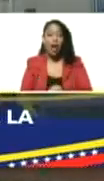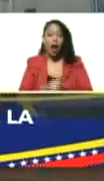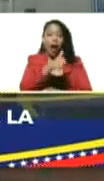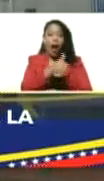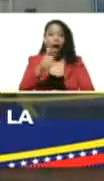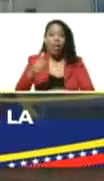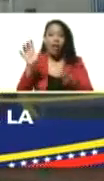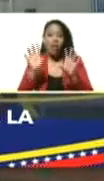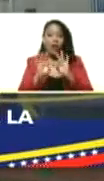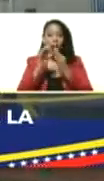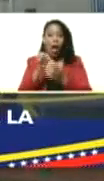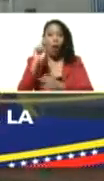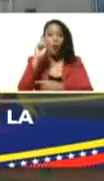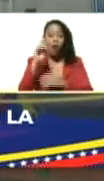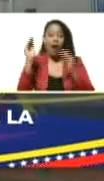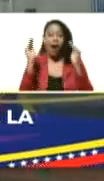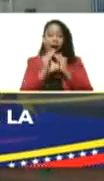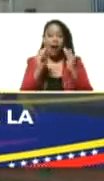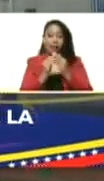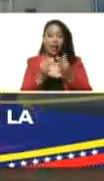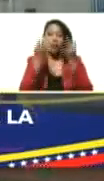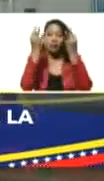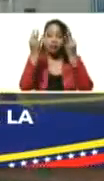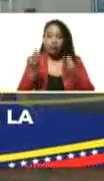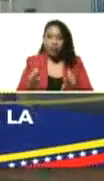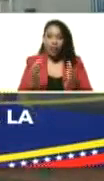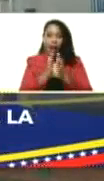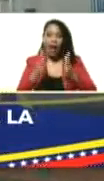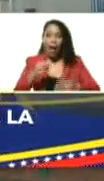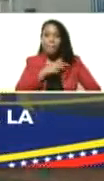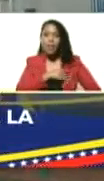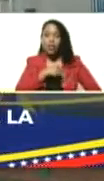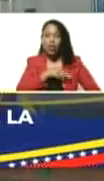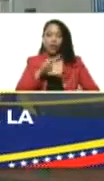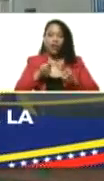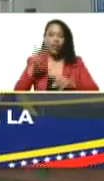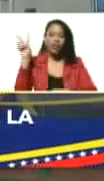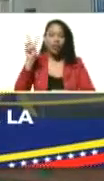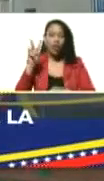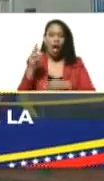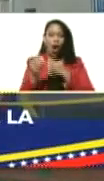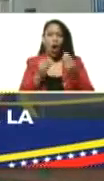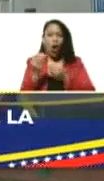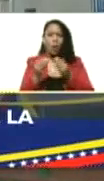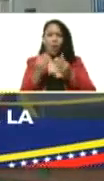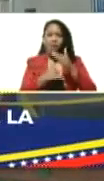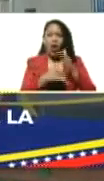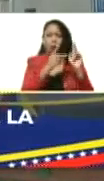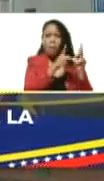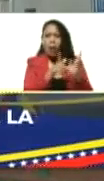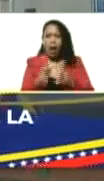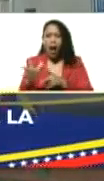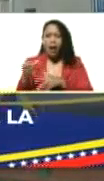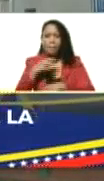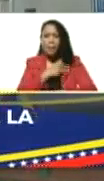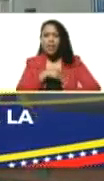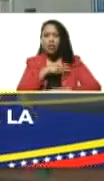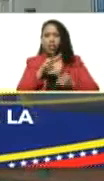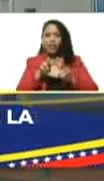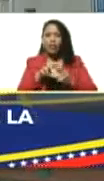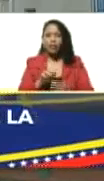familia una vivienda digna de la gran misión Vivienda Venezuela. ¿Cómo van los planes, Villarroel?